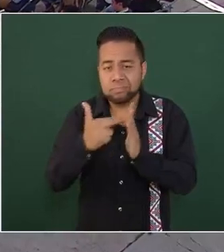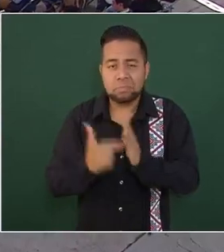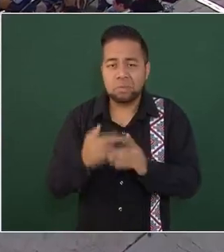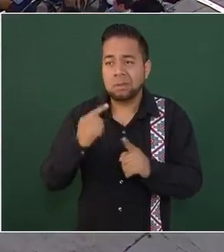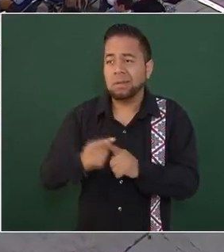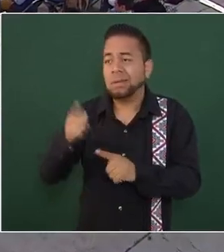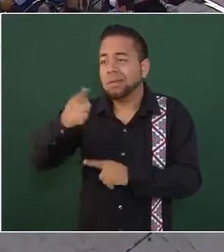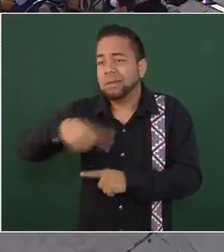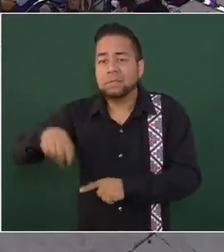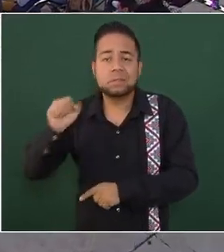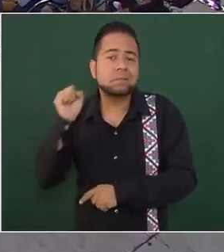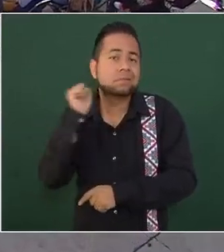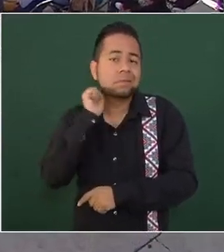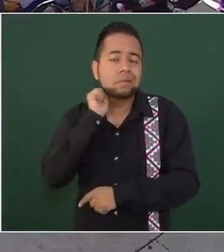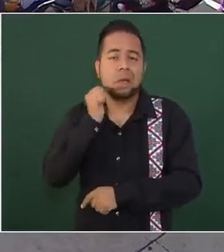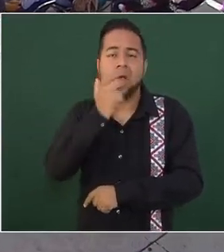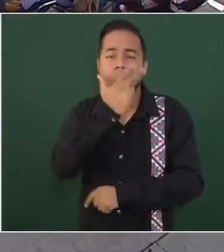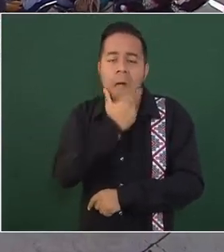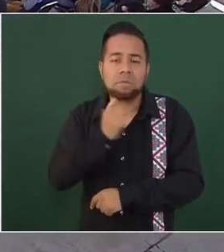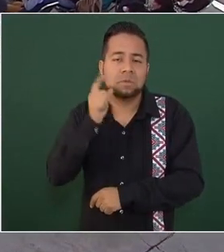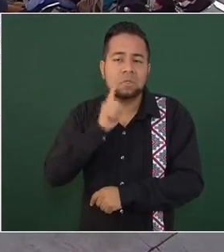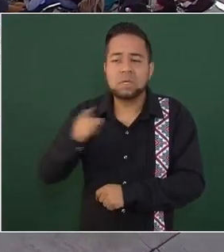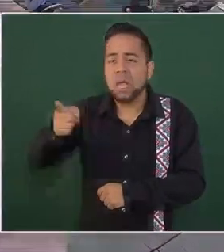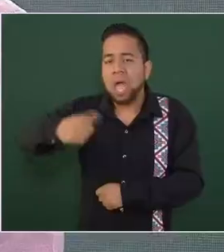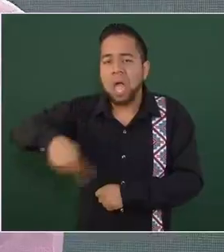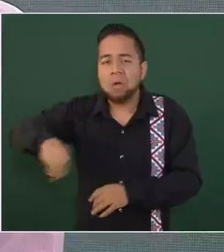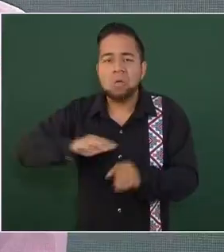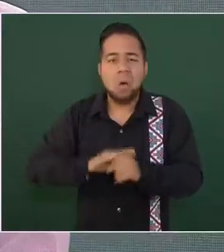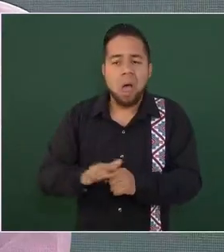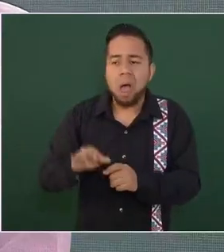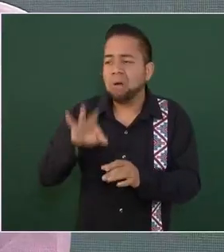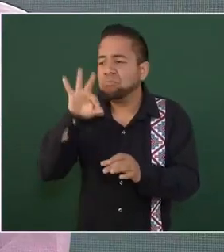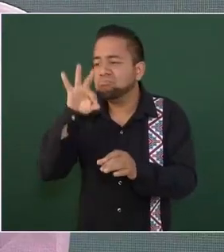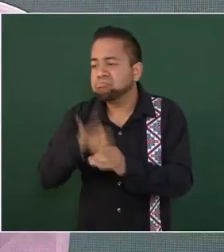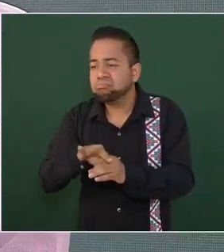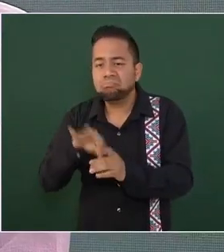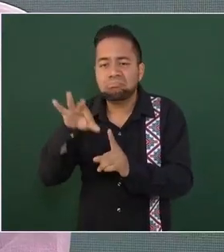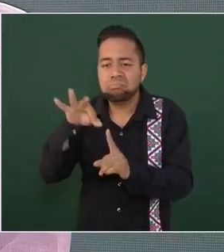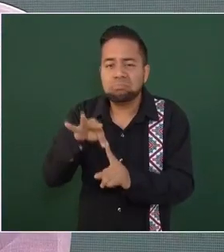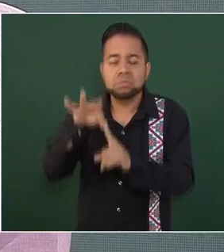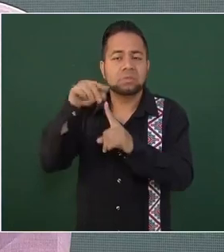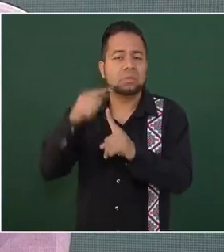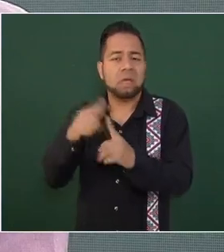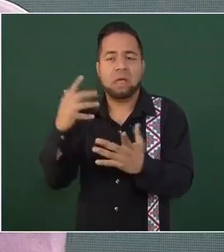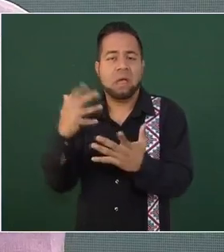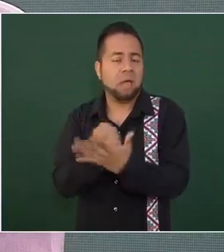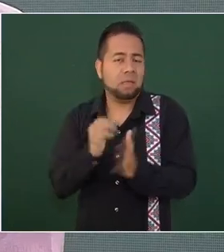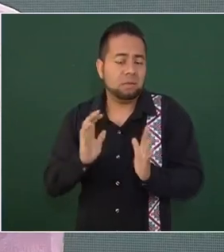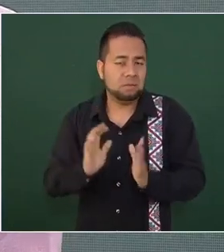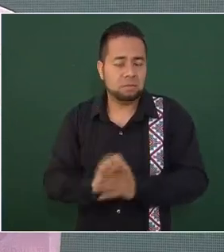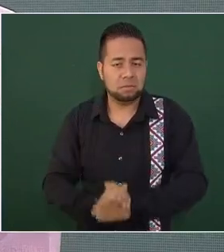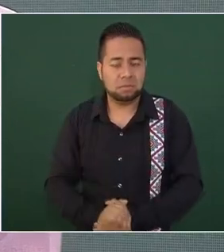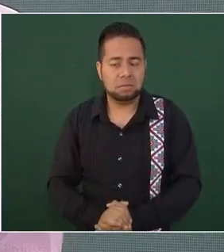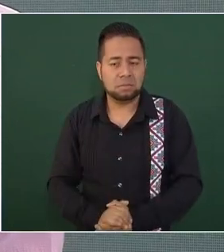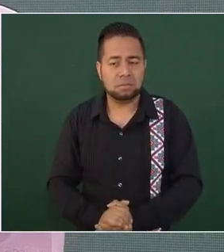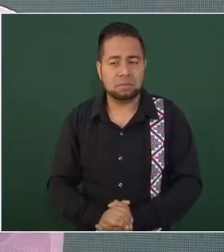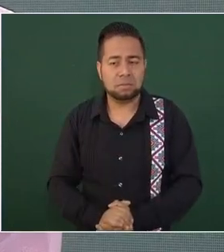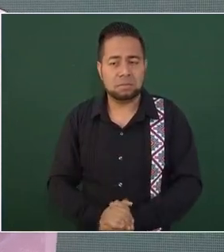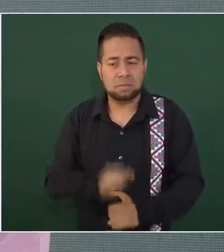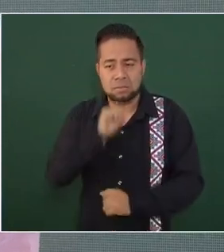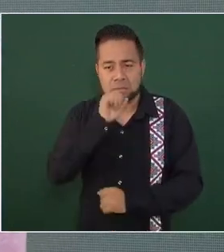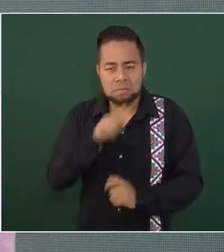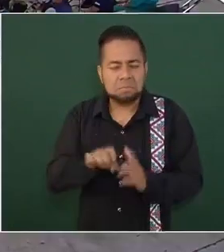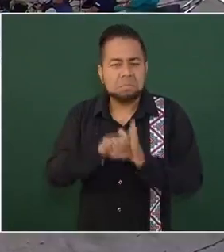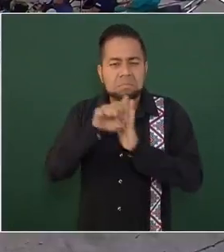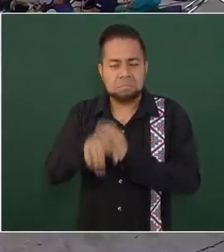senadores senadoras los que van a decidir incluso en este